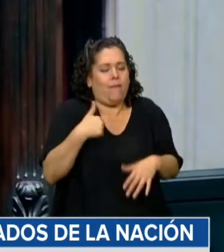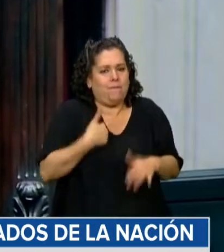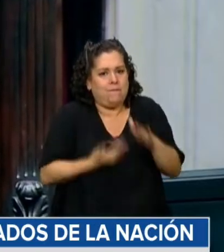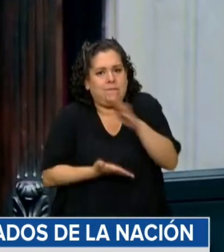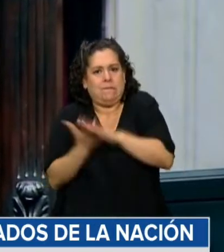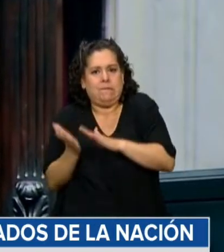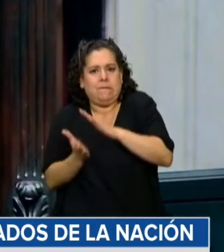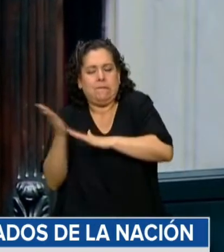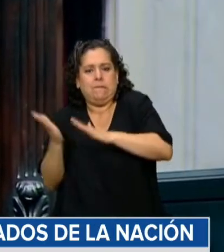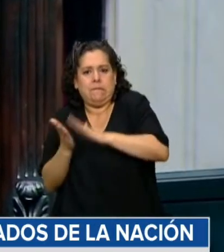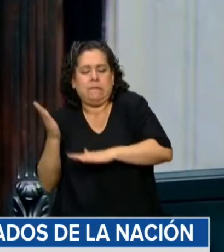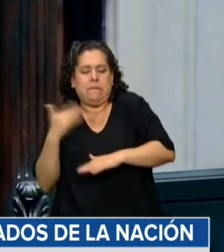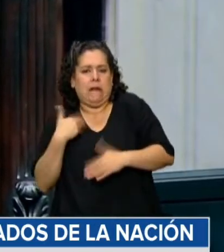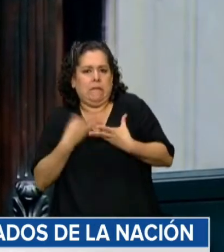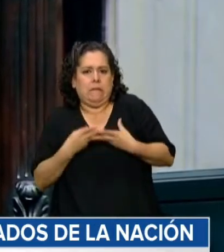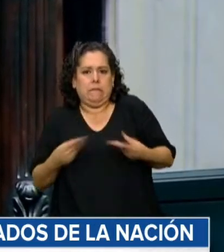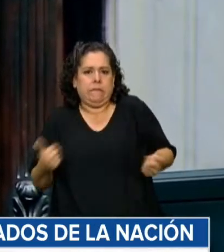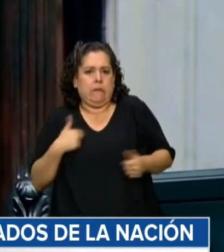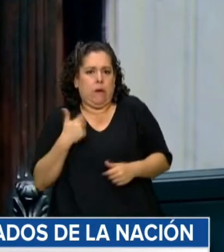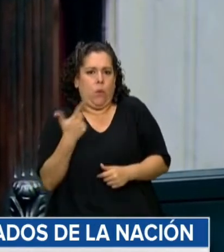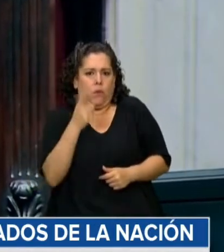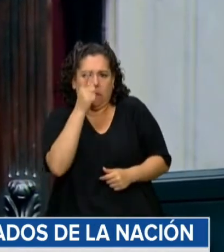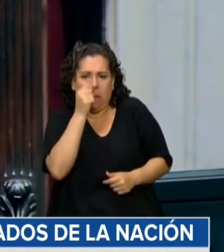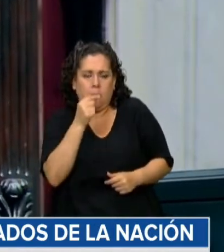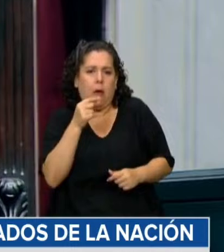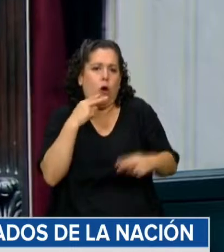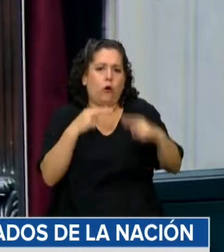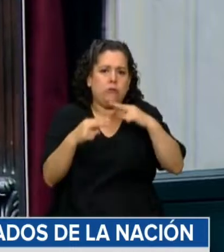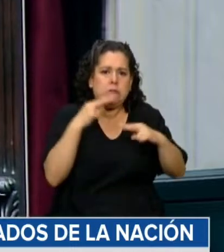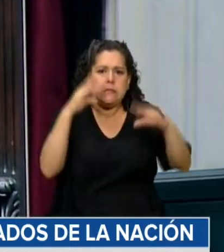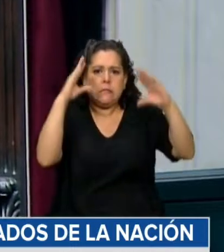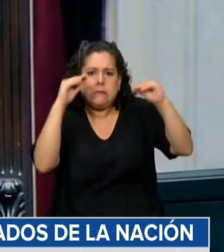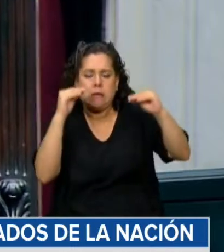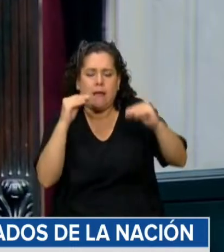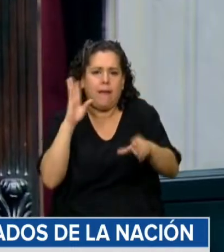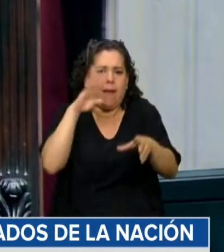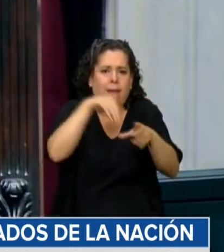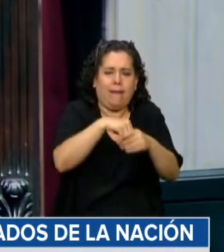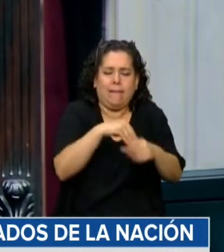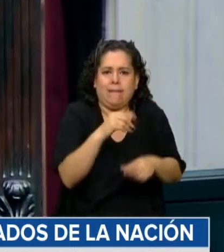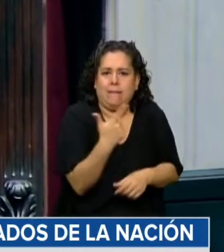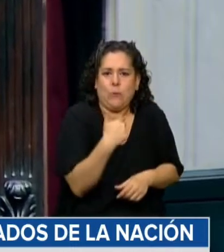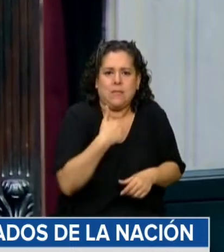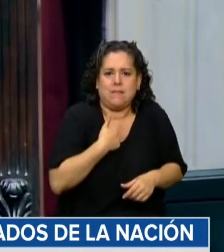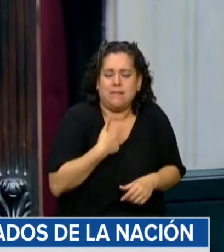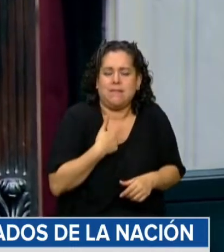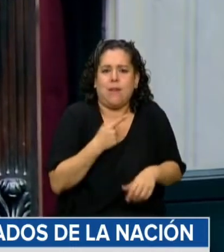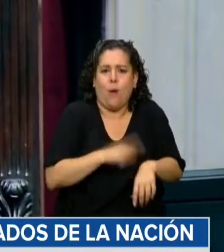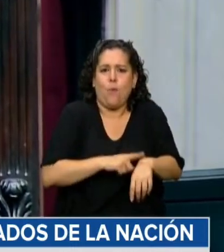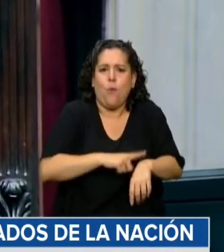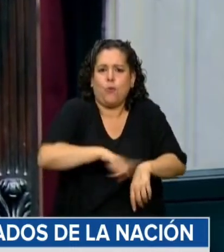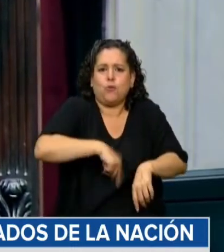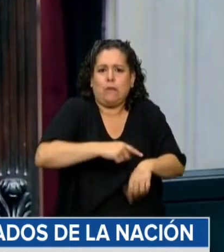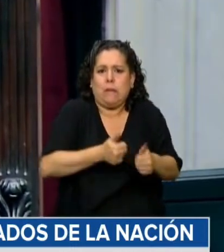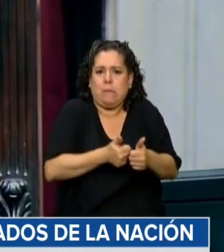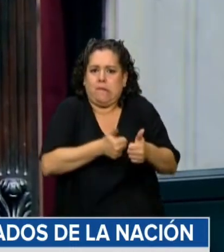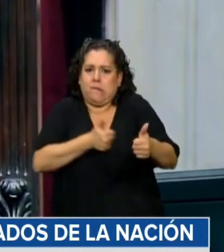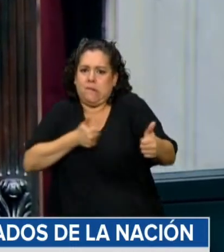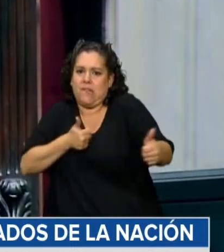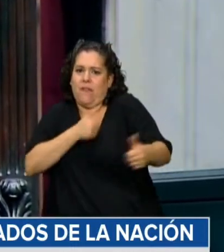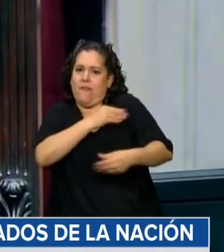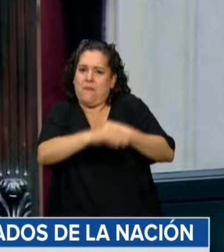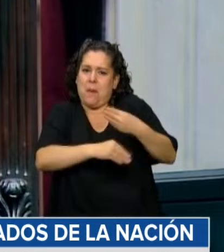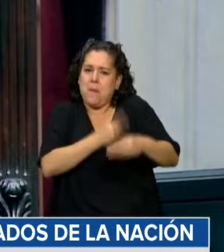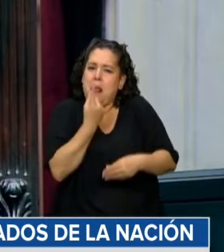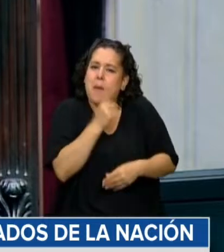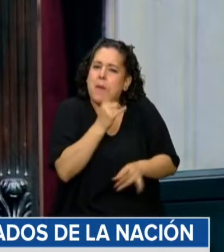ausencias, cenas en las que uno no puede participar y mucho tiempo sin compartir con ellos. Pero